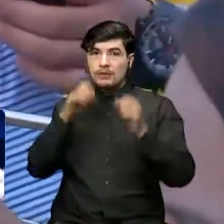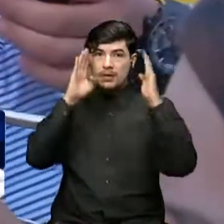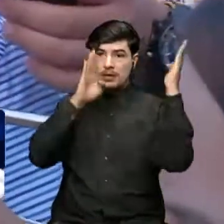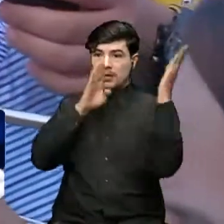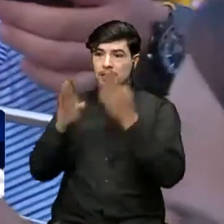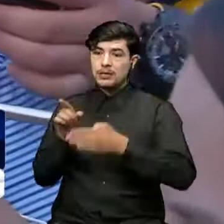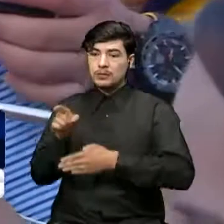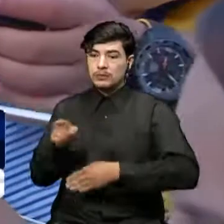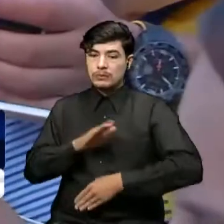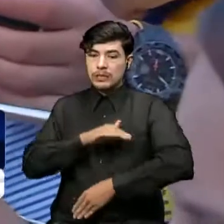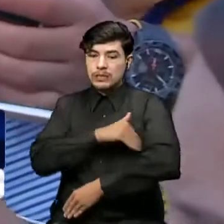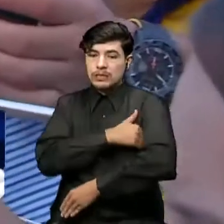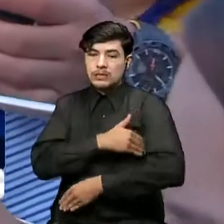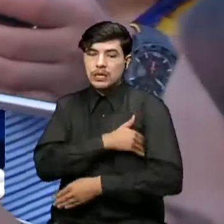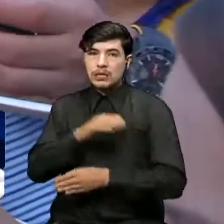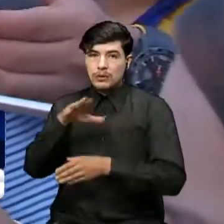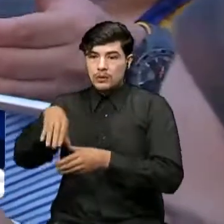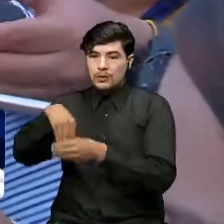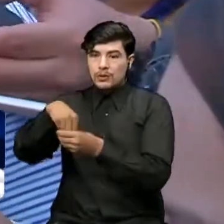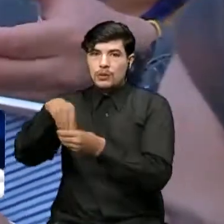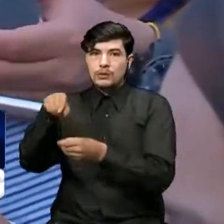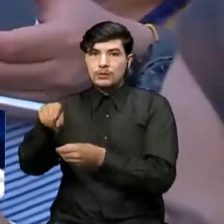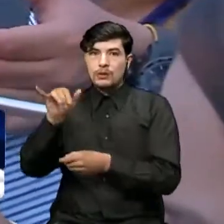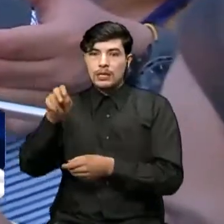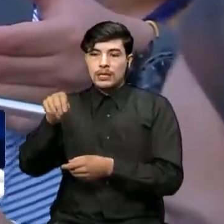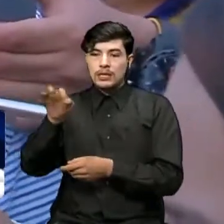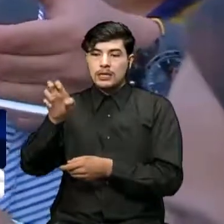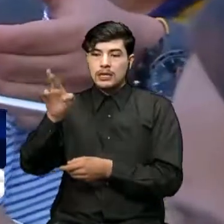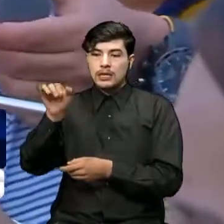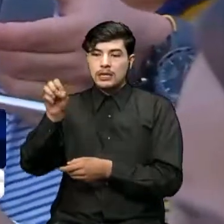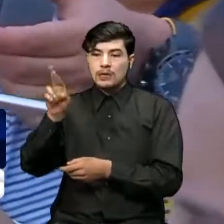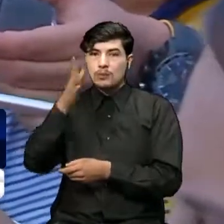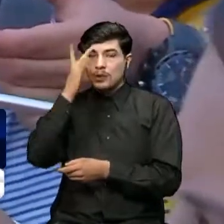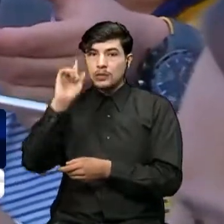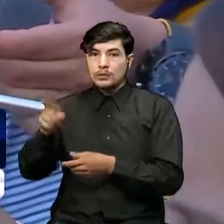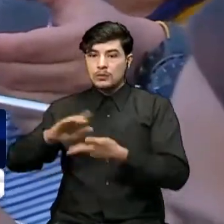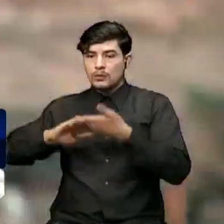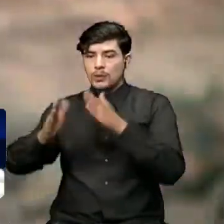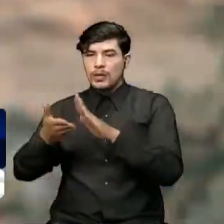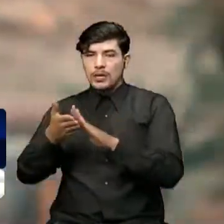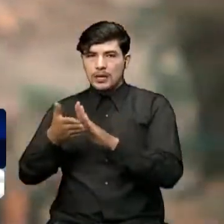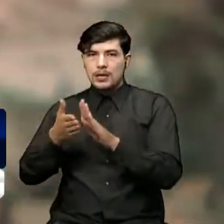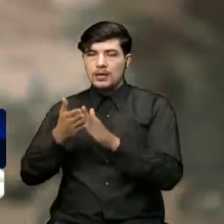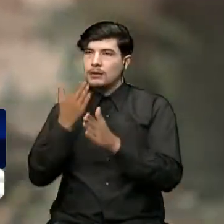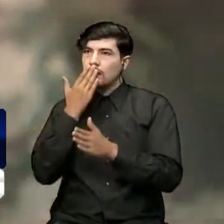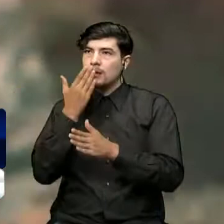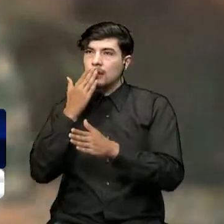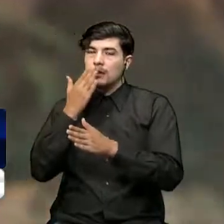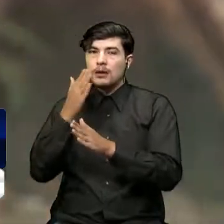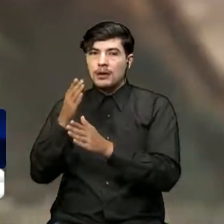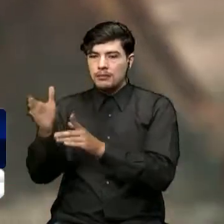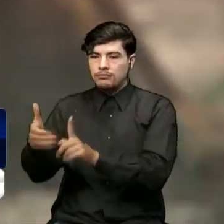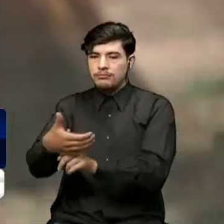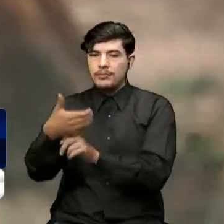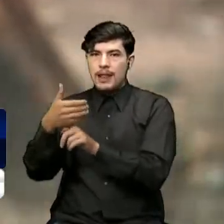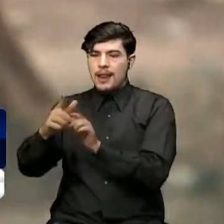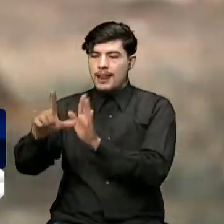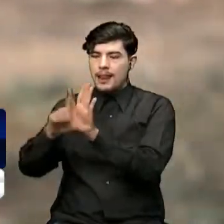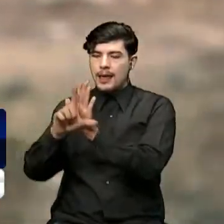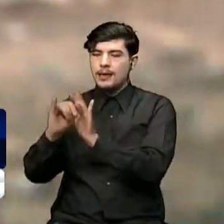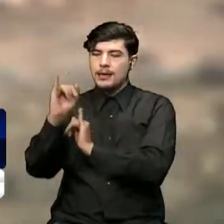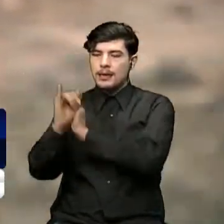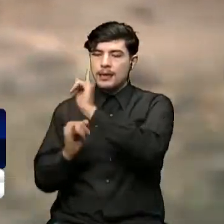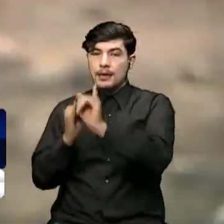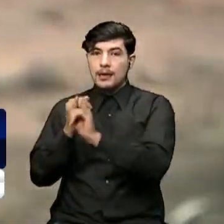el ministerio del interior porque son indígenas que están acogidos a una ley internacional que cancillería